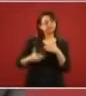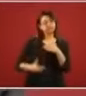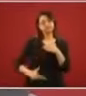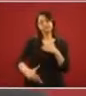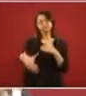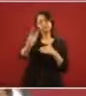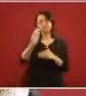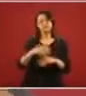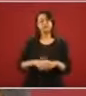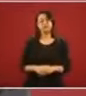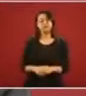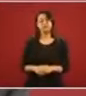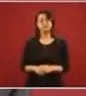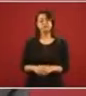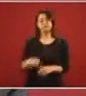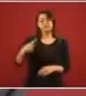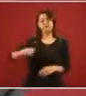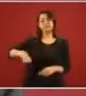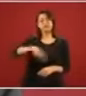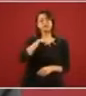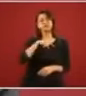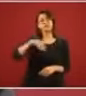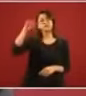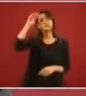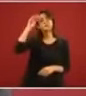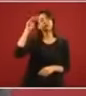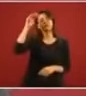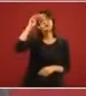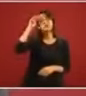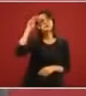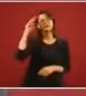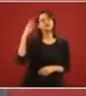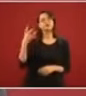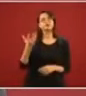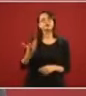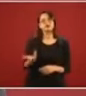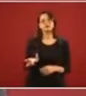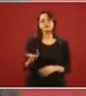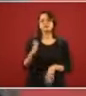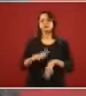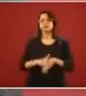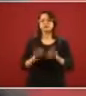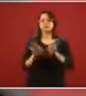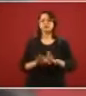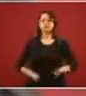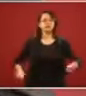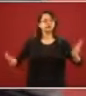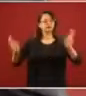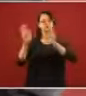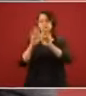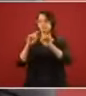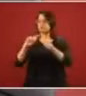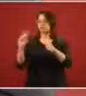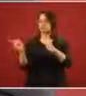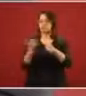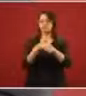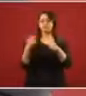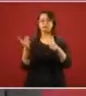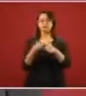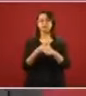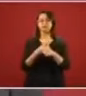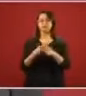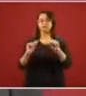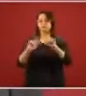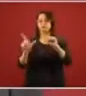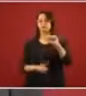O sea, pensamos que lo más importante de todo es la transformación